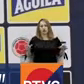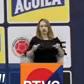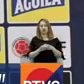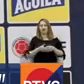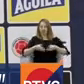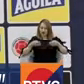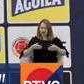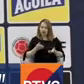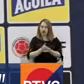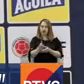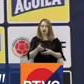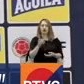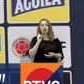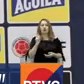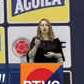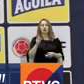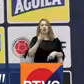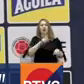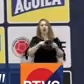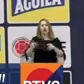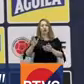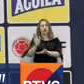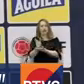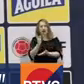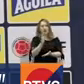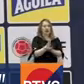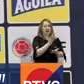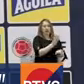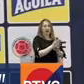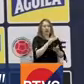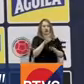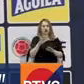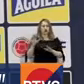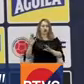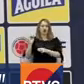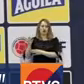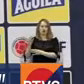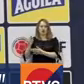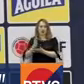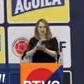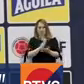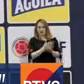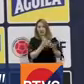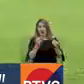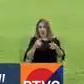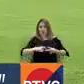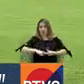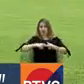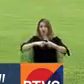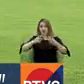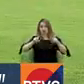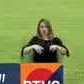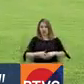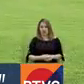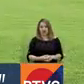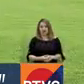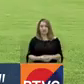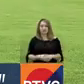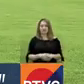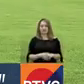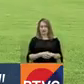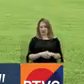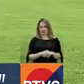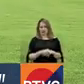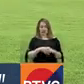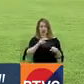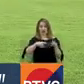por las lesiones que han sufrido los jugar en sus clubes y ahora tenemos el tema de sanciones los jugadores que deberán cuidarse